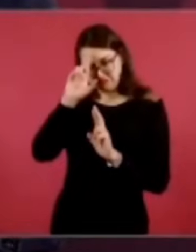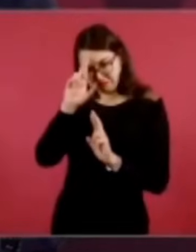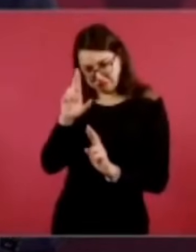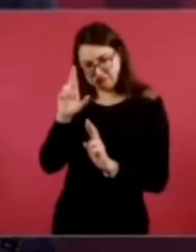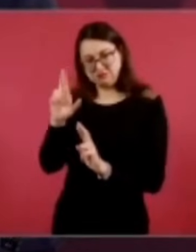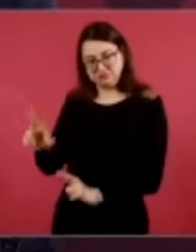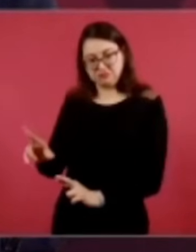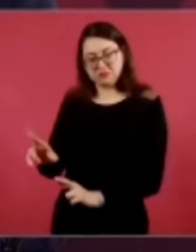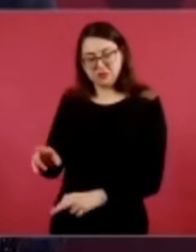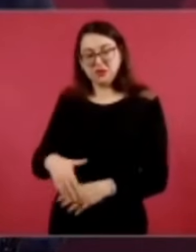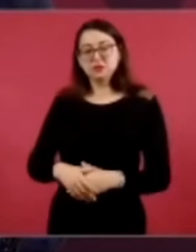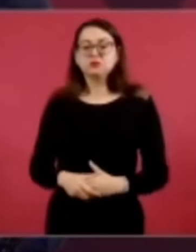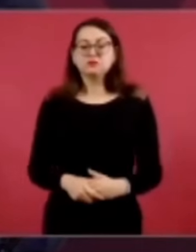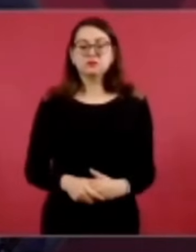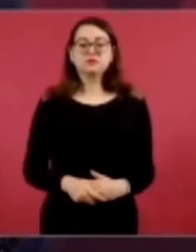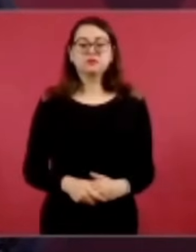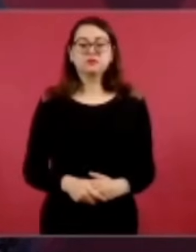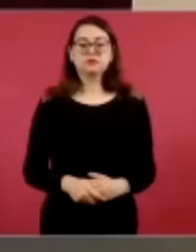con México.